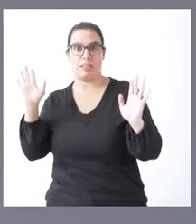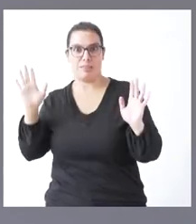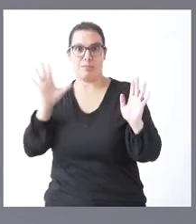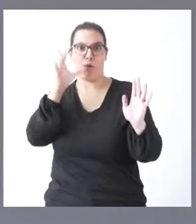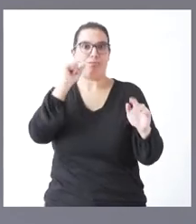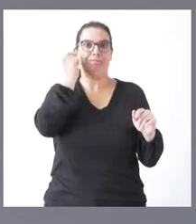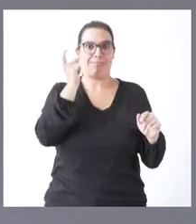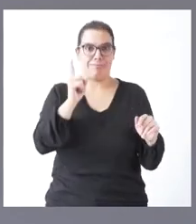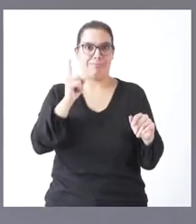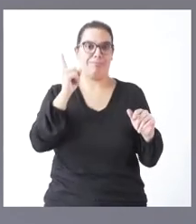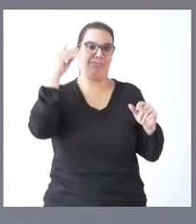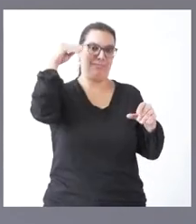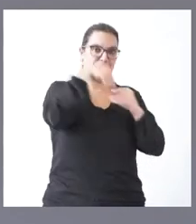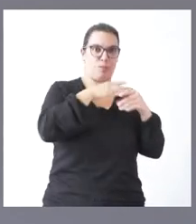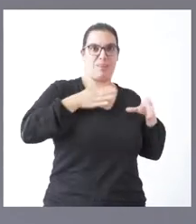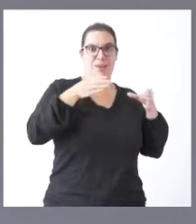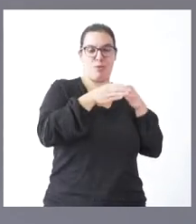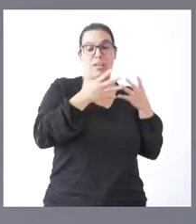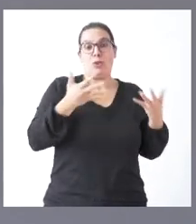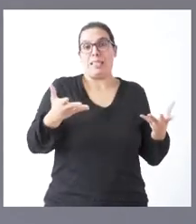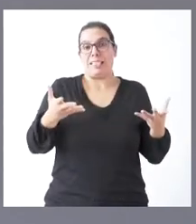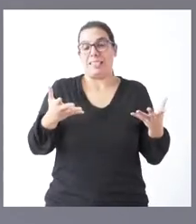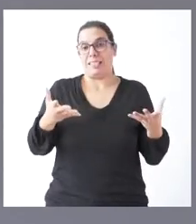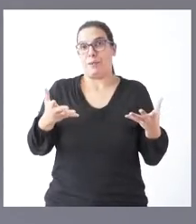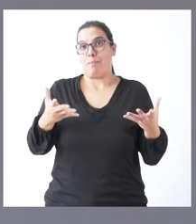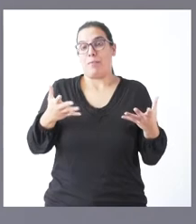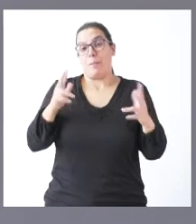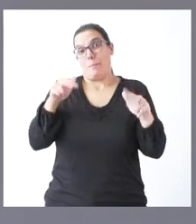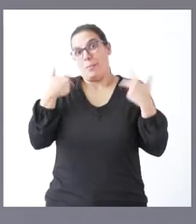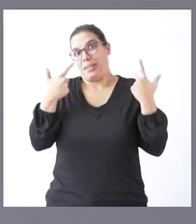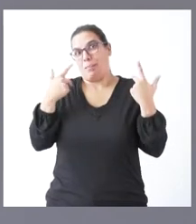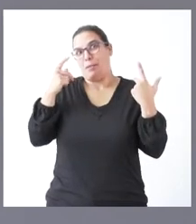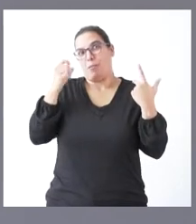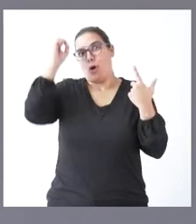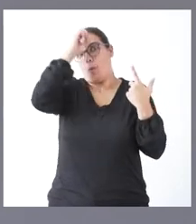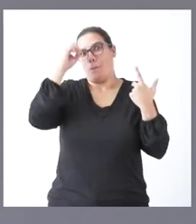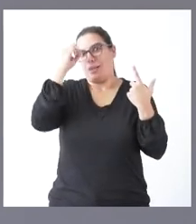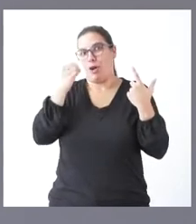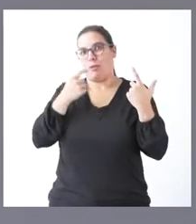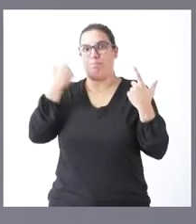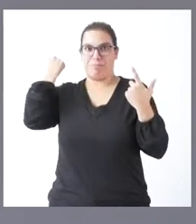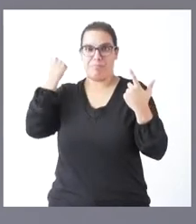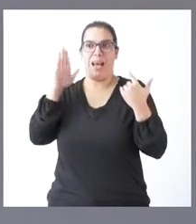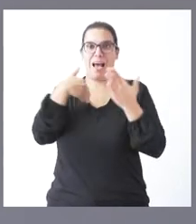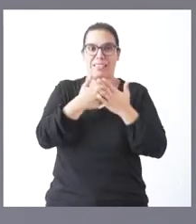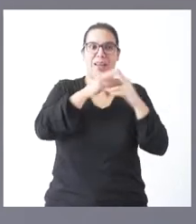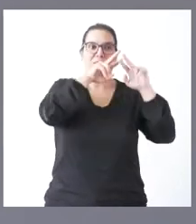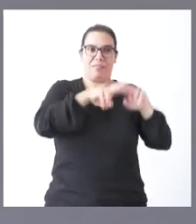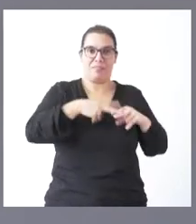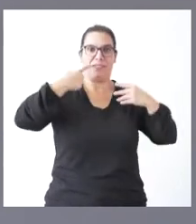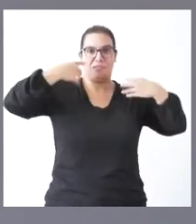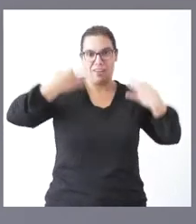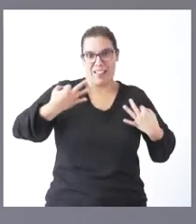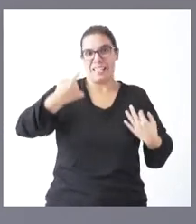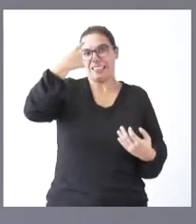y por tanto Permítame que no lo valore hasta que lo vea con un poco más detalle y también hasta que